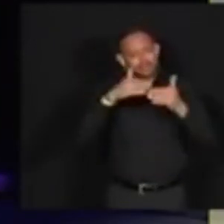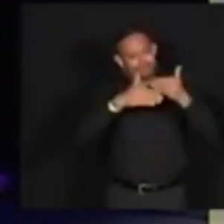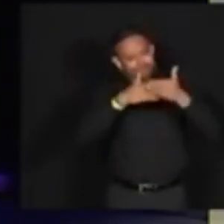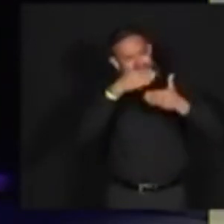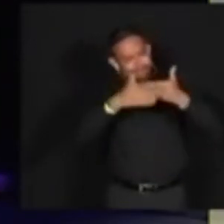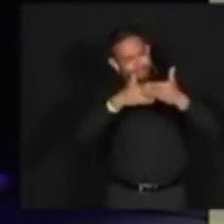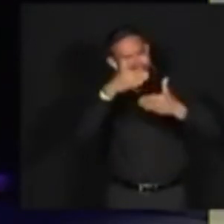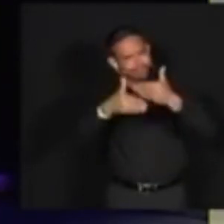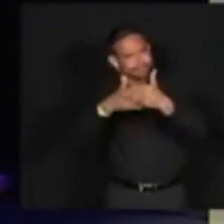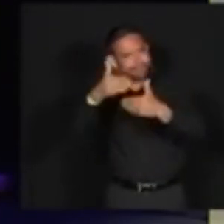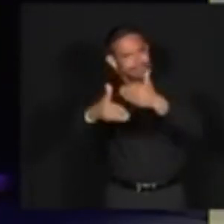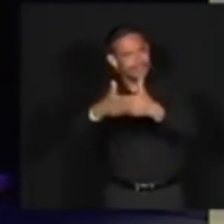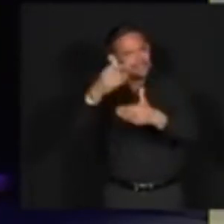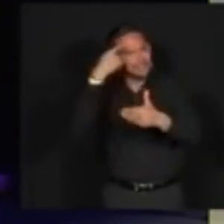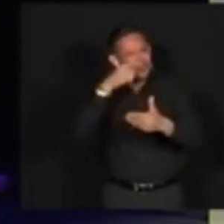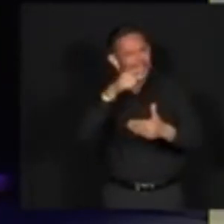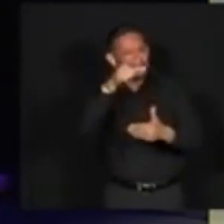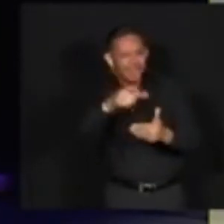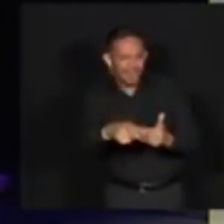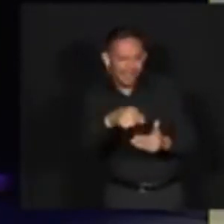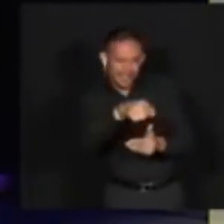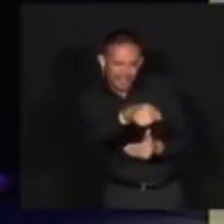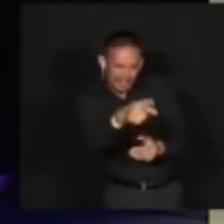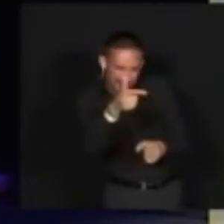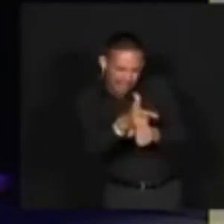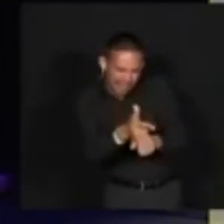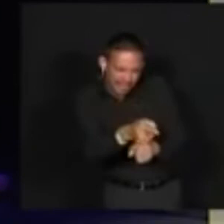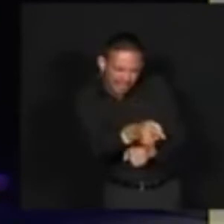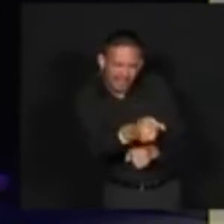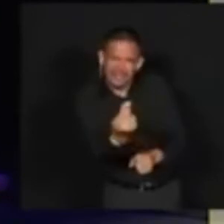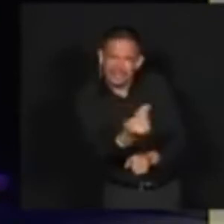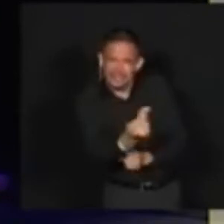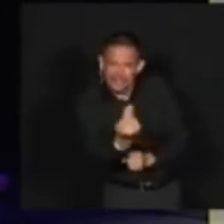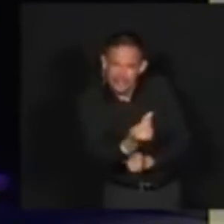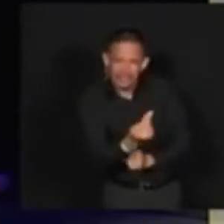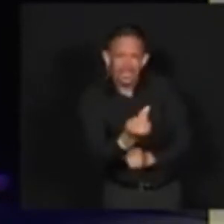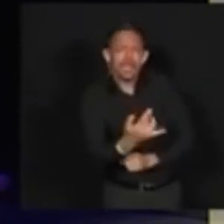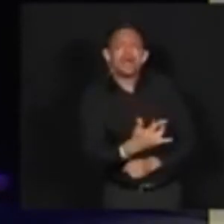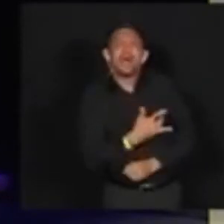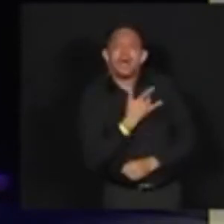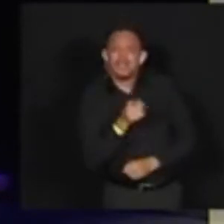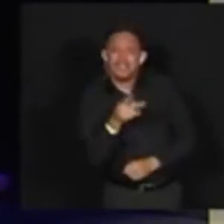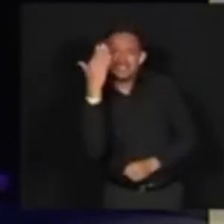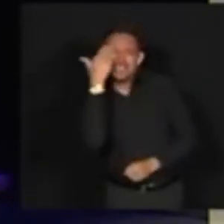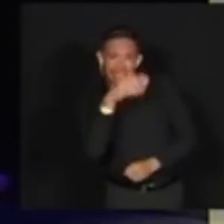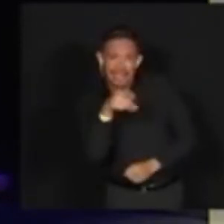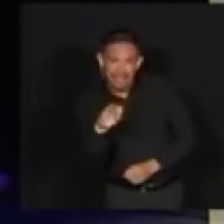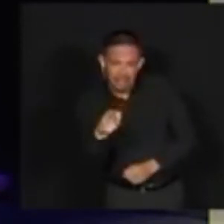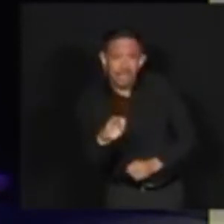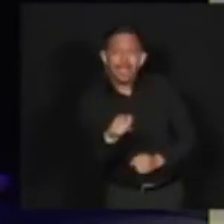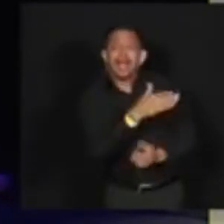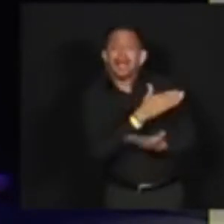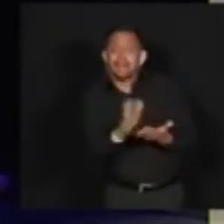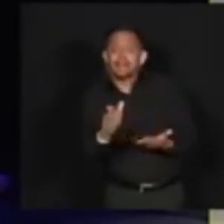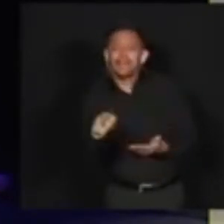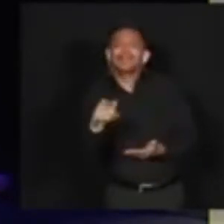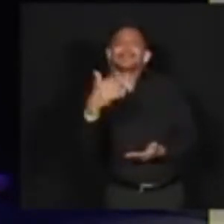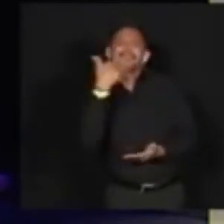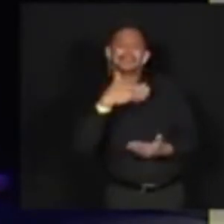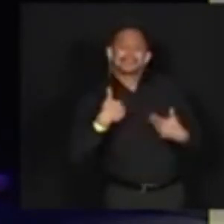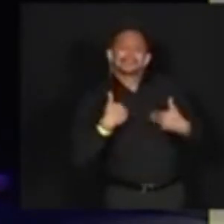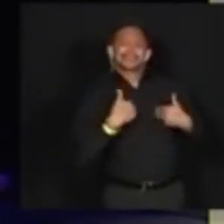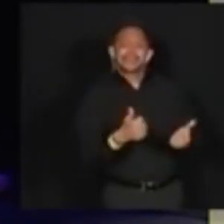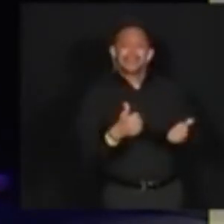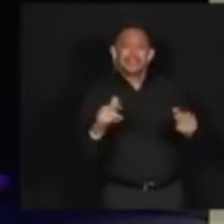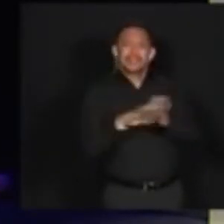tales como la identificación de necesidades sentidas, la búsqueda de nuevos procesos de cambio acordes con